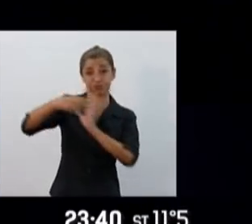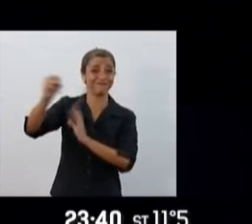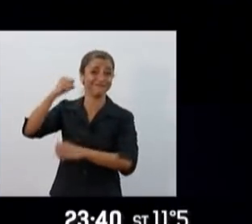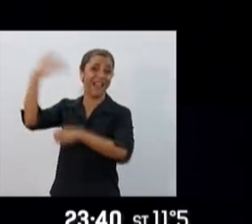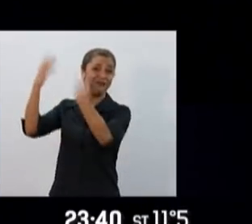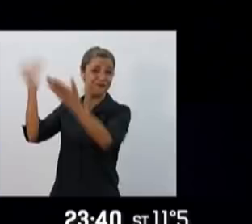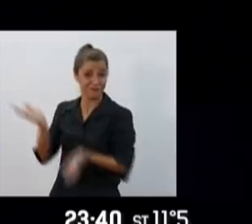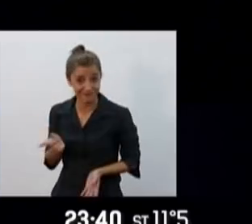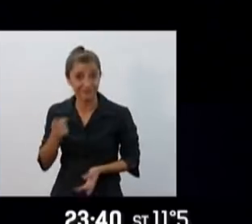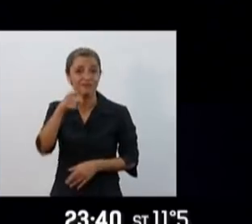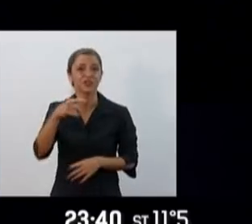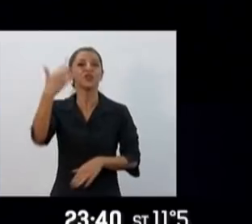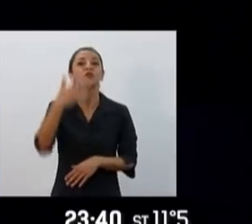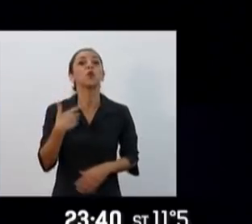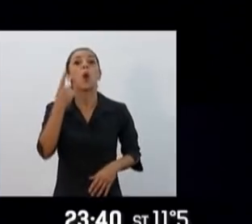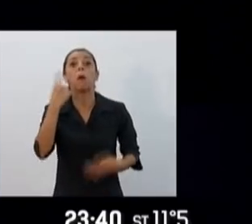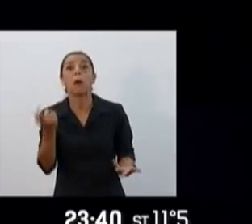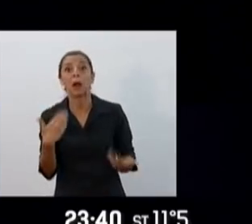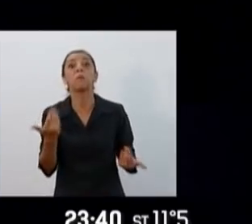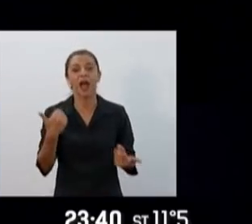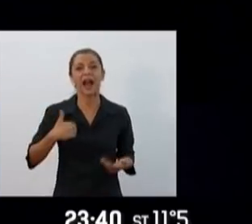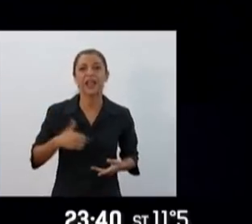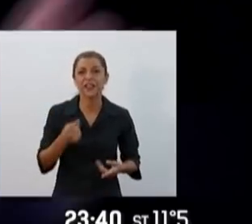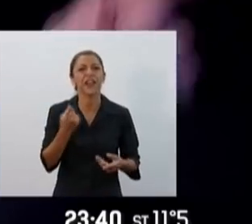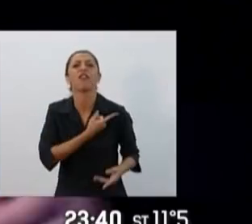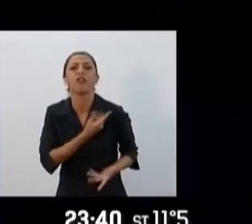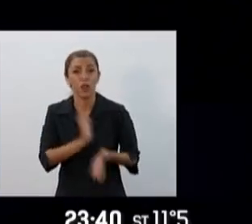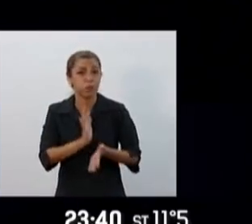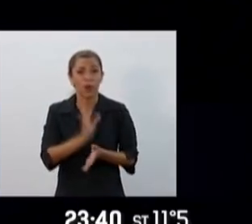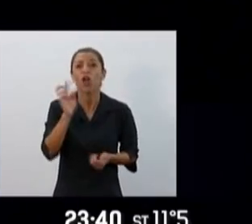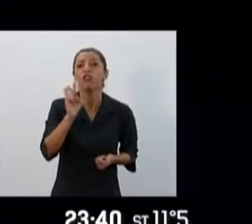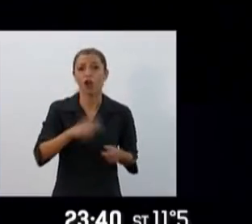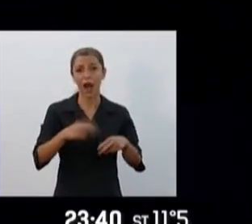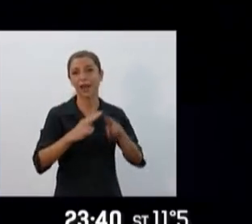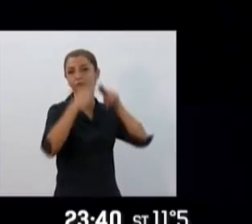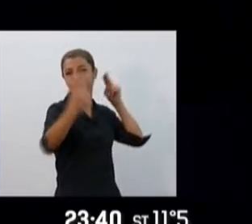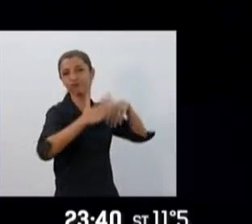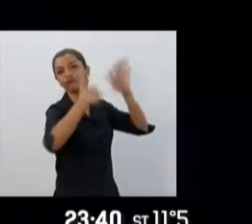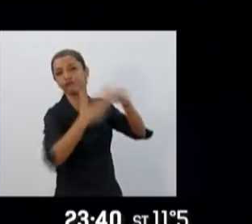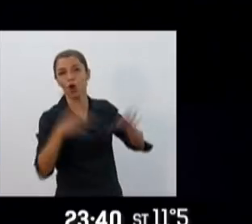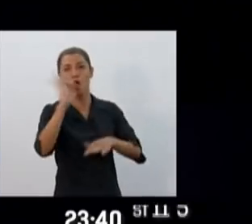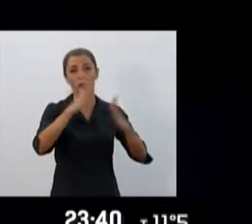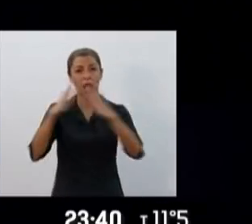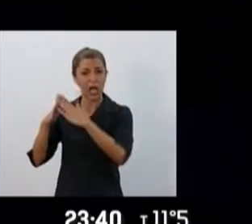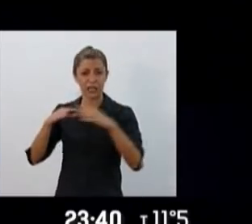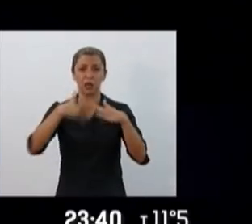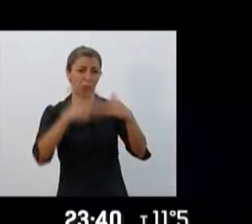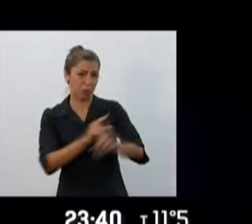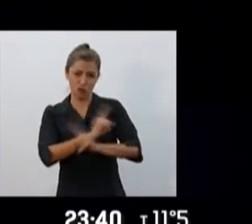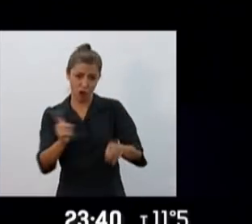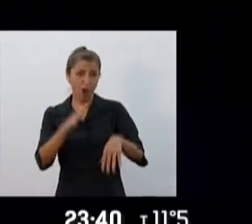explicar a la Argentina dónde se fueron esos dólares. Esos dólares no están en puentes ni en viviendas. Se lo llevaron sus amigos,